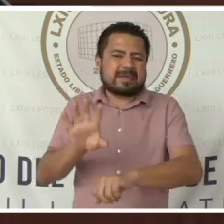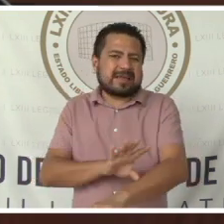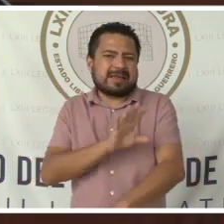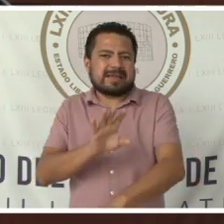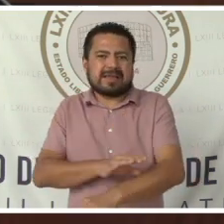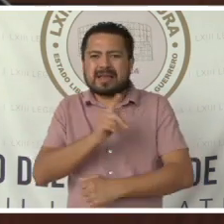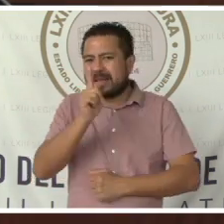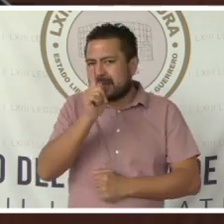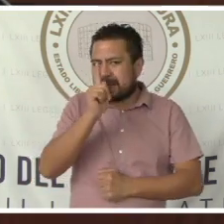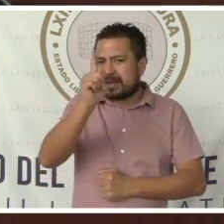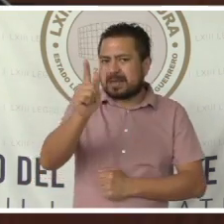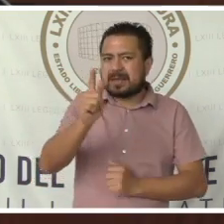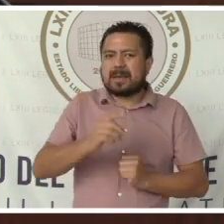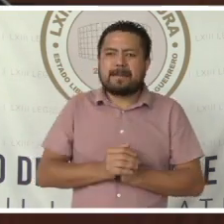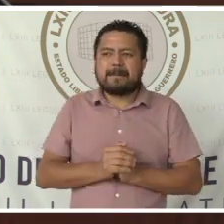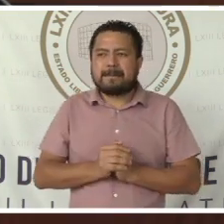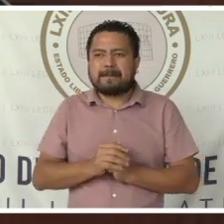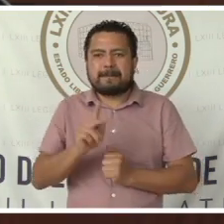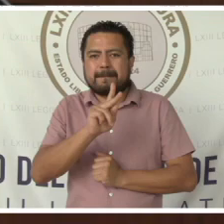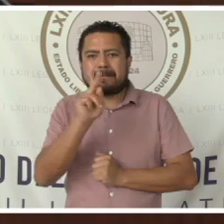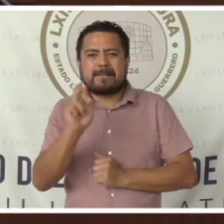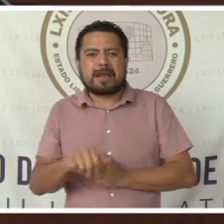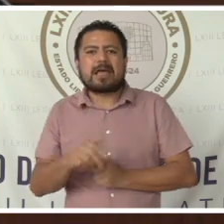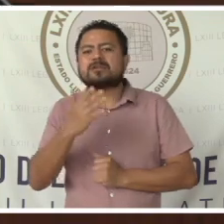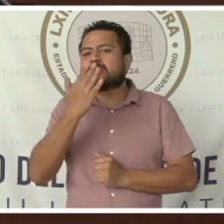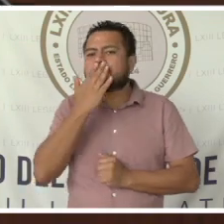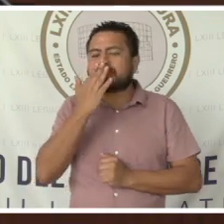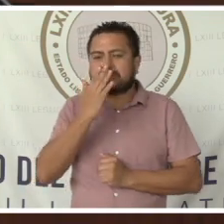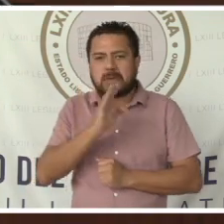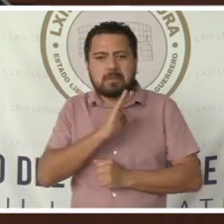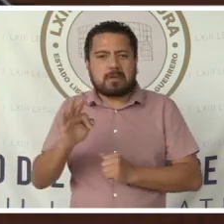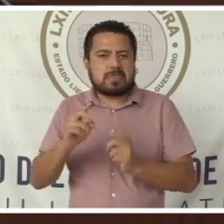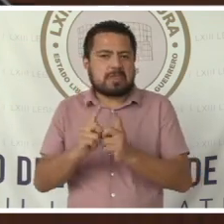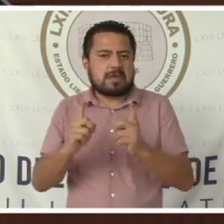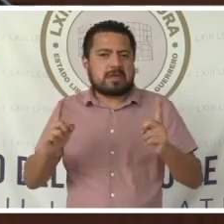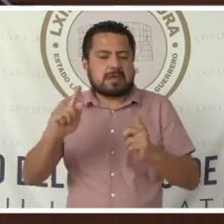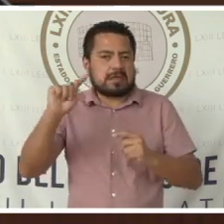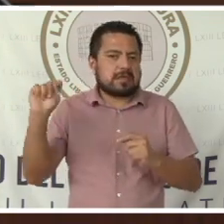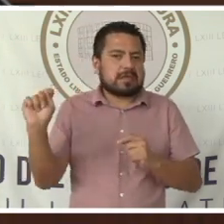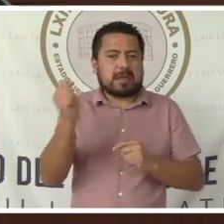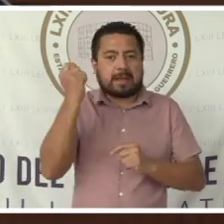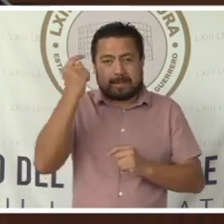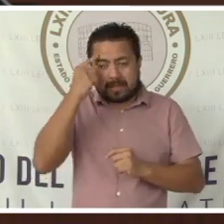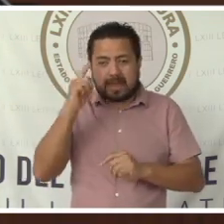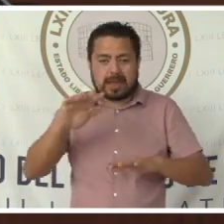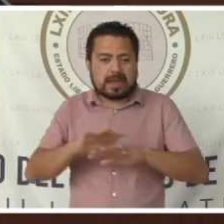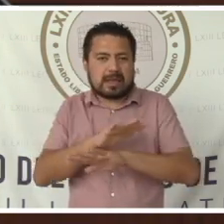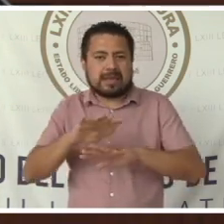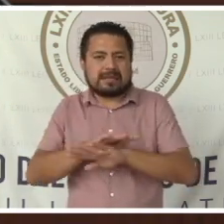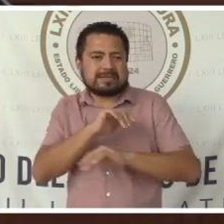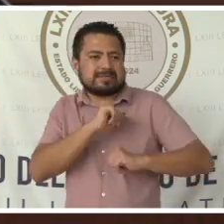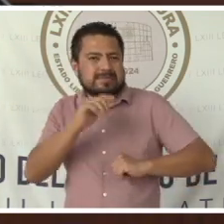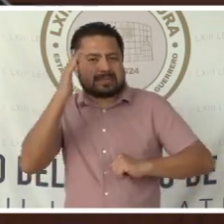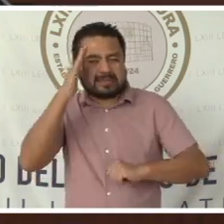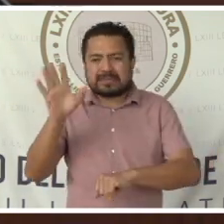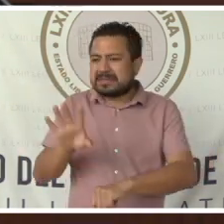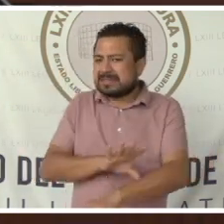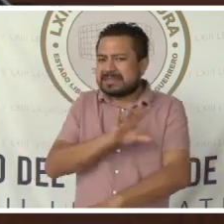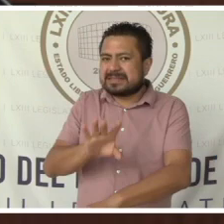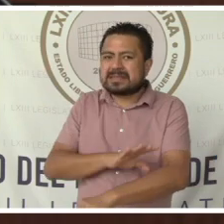eléctrica el plan Sonora permitirá el desarrollo de la tecnología propia para cambiar la matriz energética